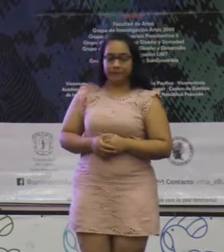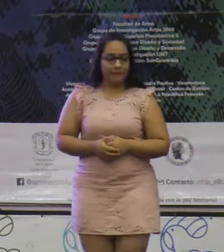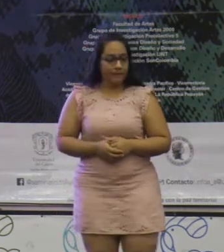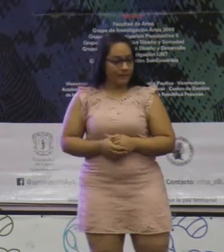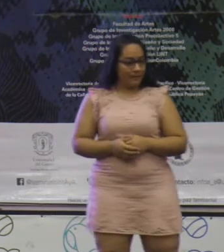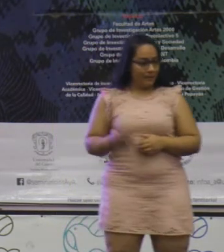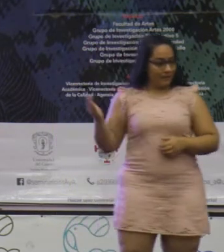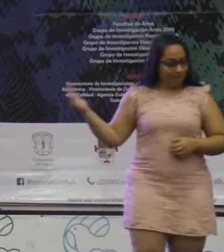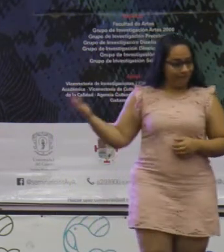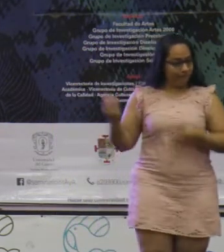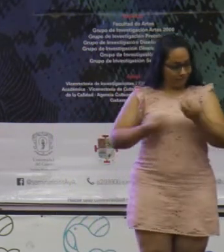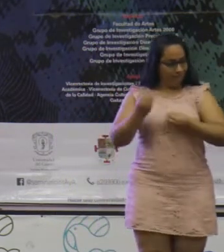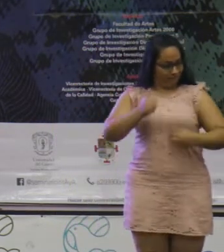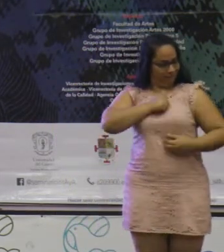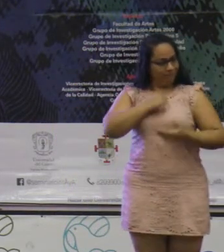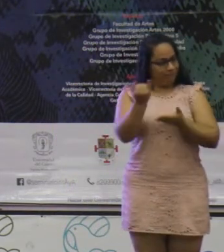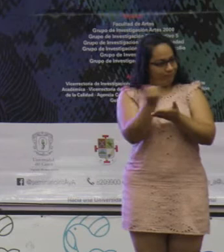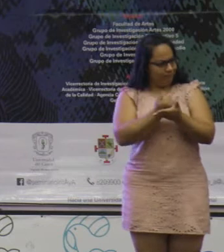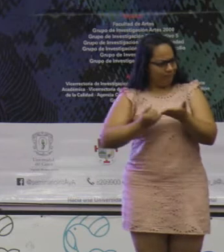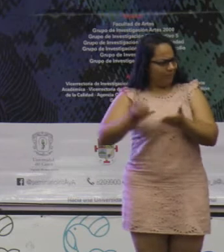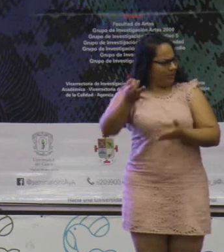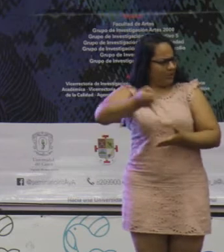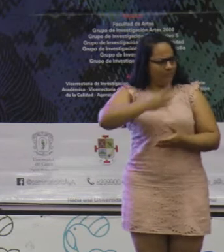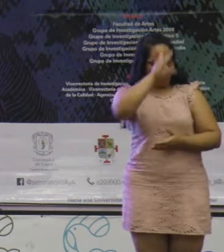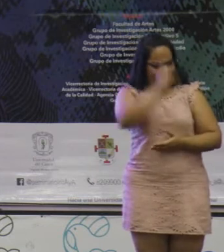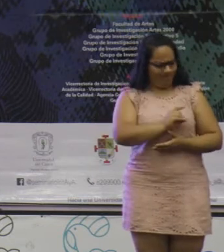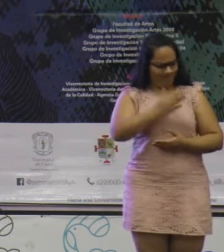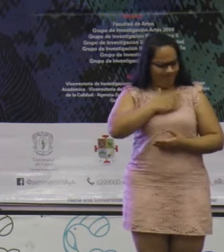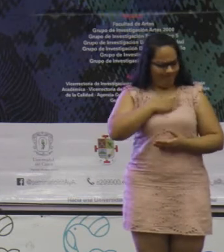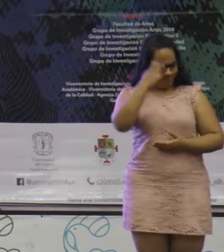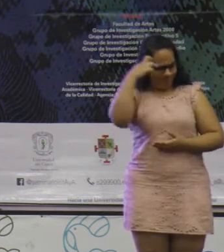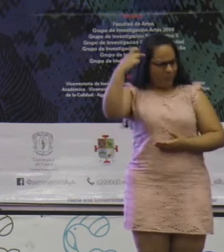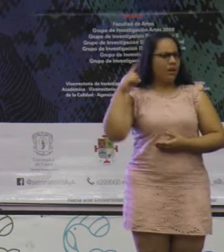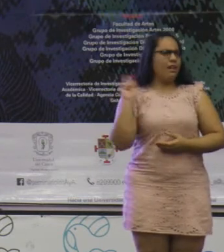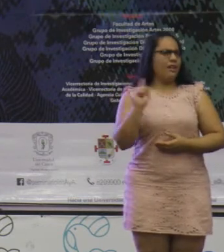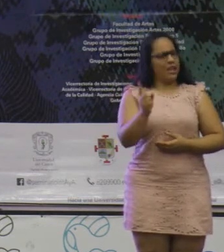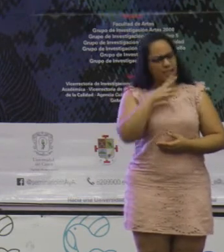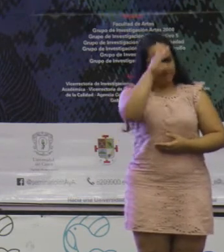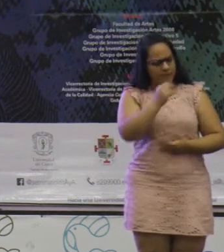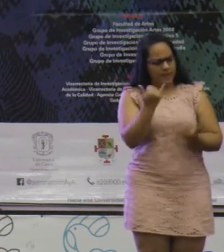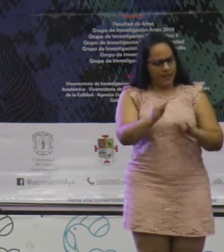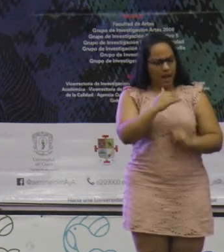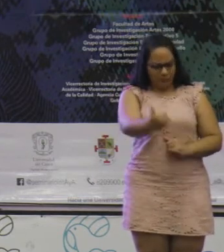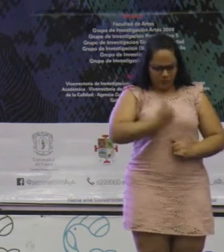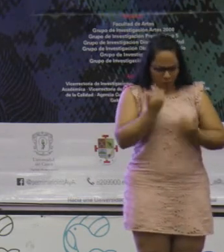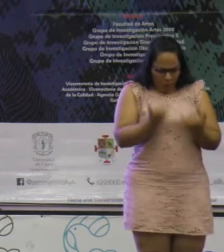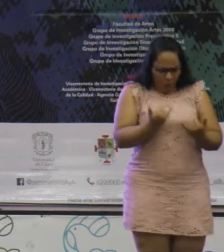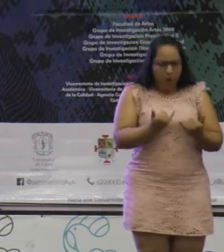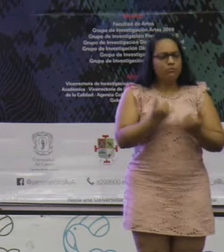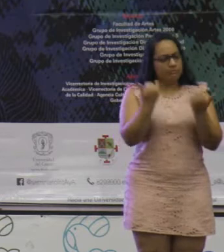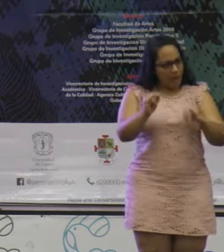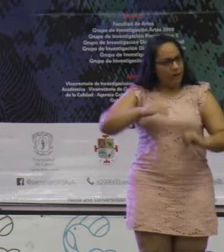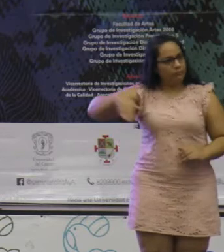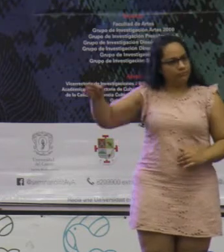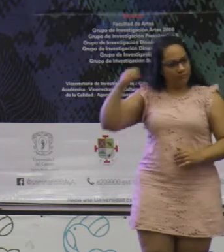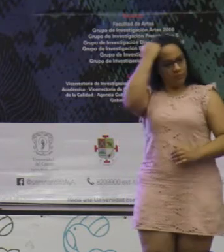El trabajo que hago, regularmente he tomado como una decisión profesional hace algunos años, y es, si tuviera que definirme hoy en día, me definiría más